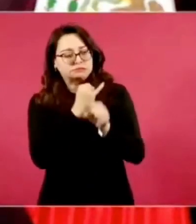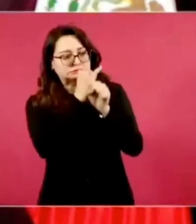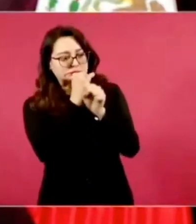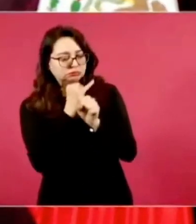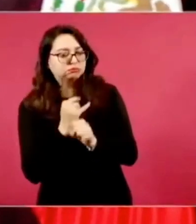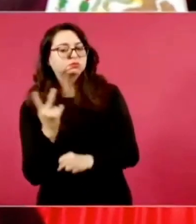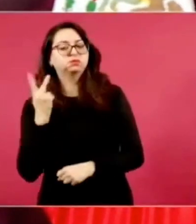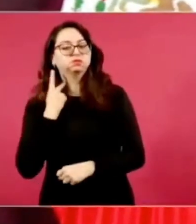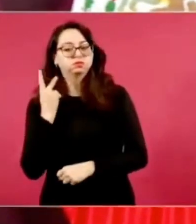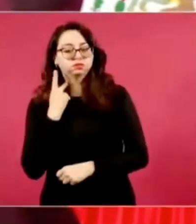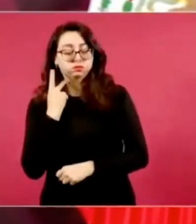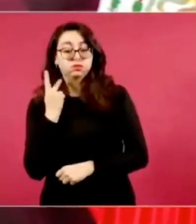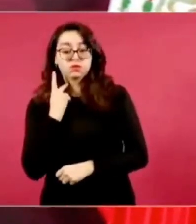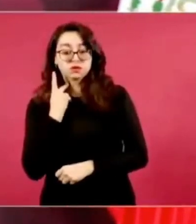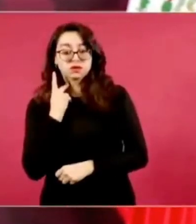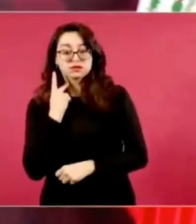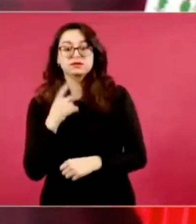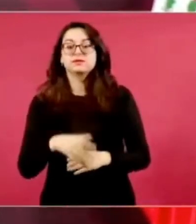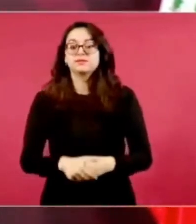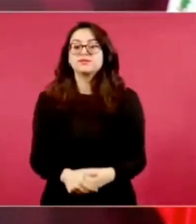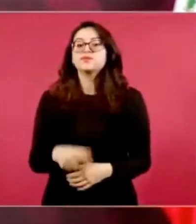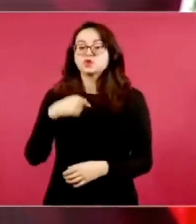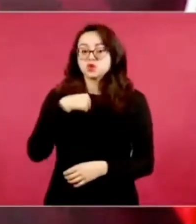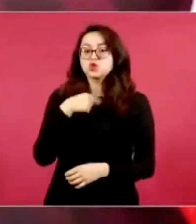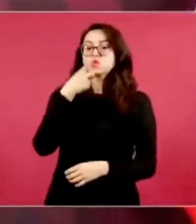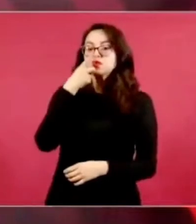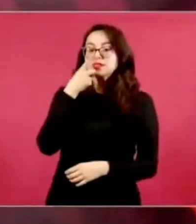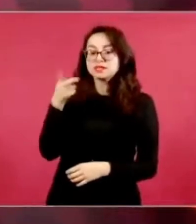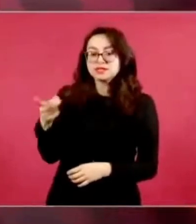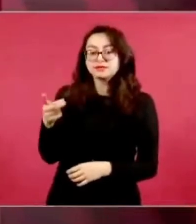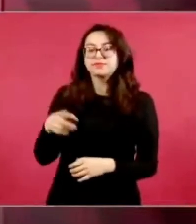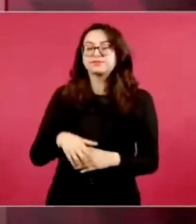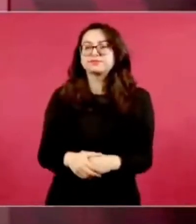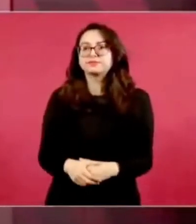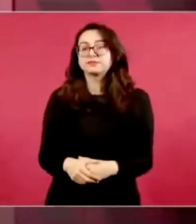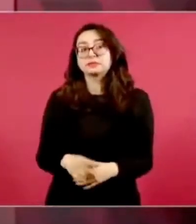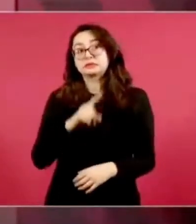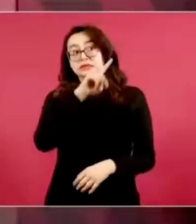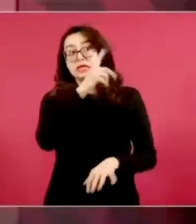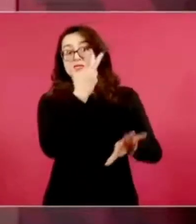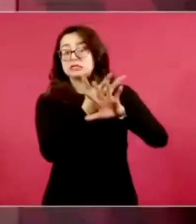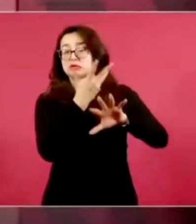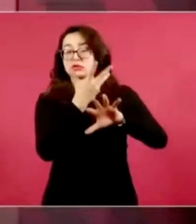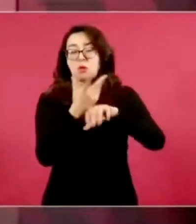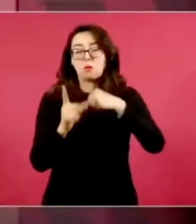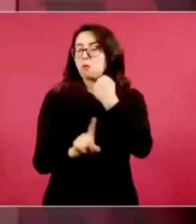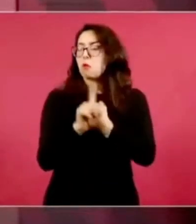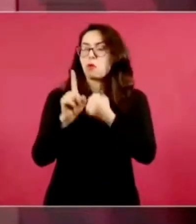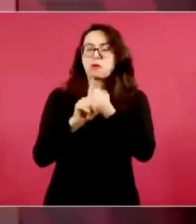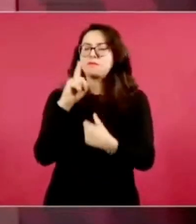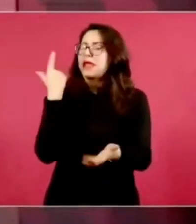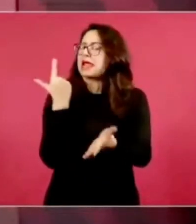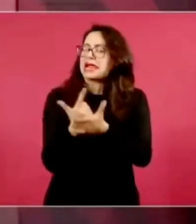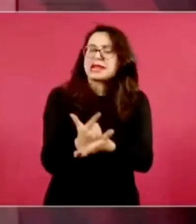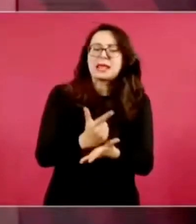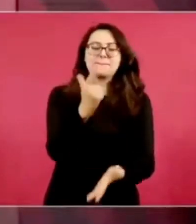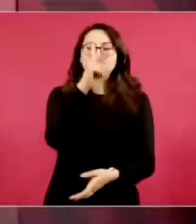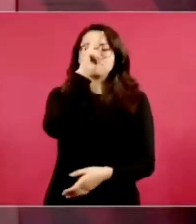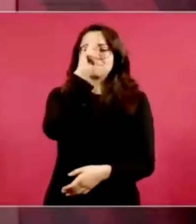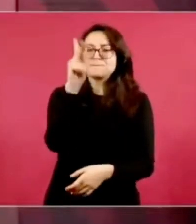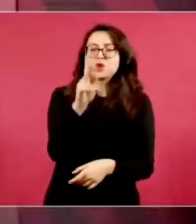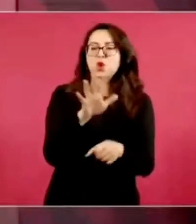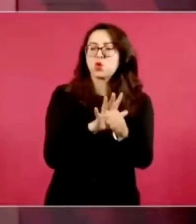y le decía yo que el principal problema de Estados Unidos, el principal problema no